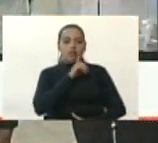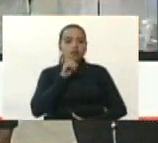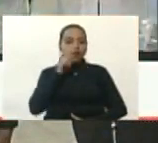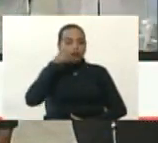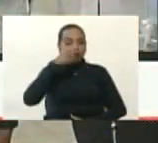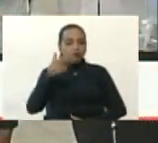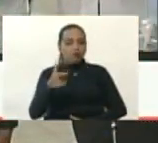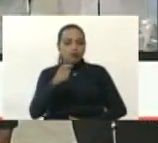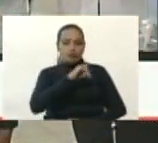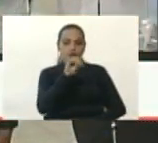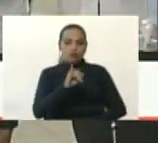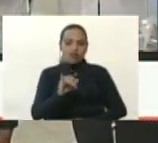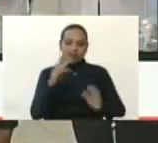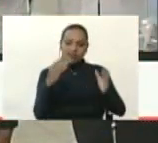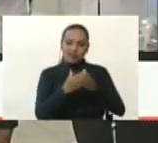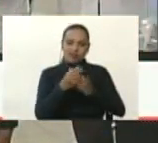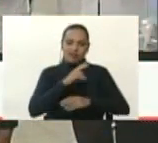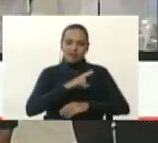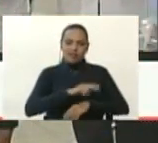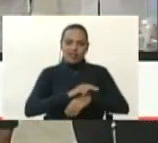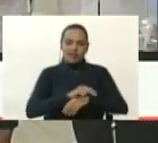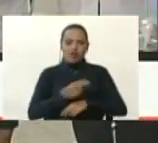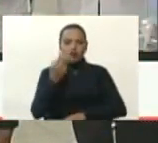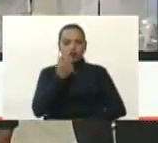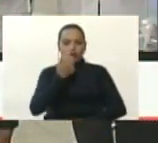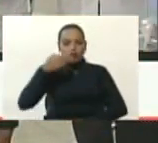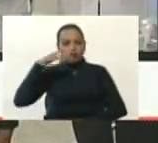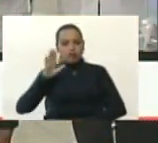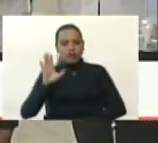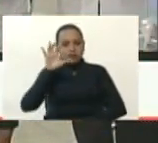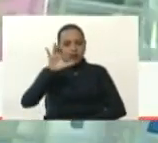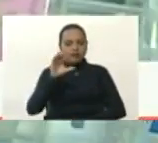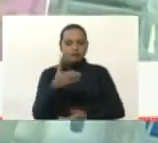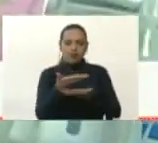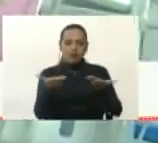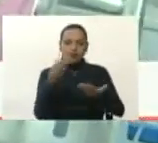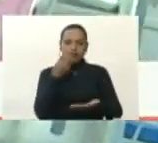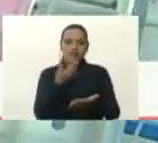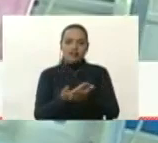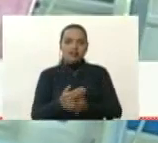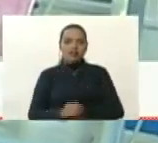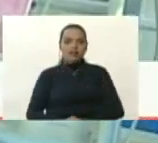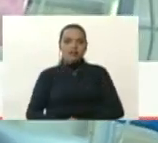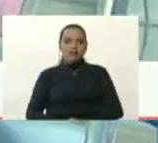camarada presidente, este equipo de médicos comprometidos con la patria, le damos las gracias.